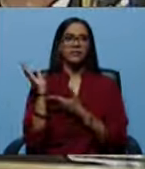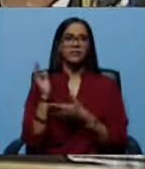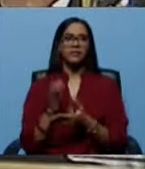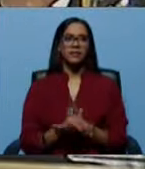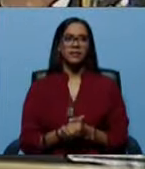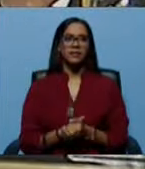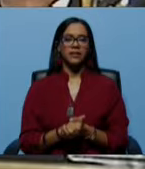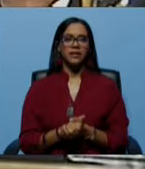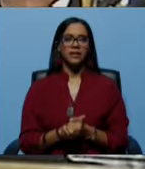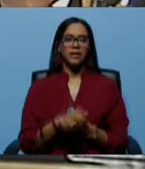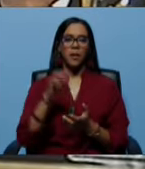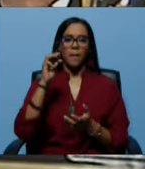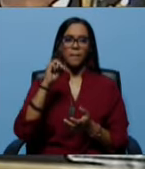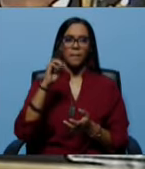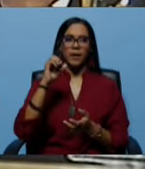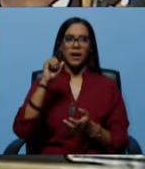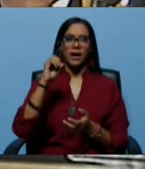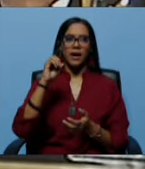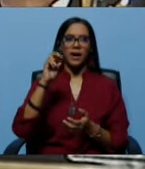presente, Marlene Noriega,